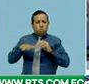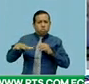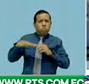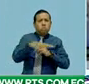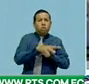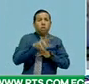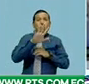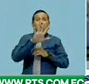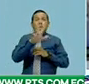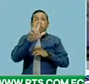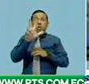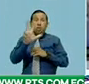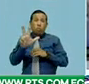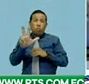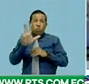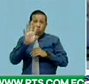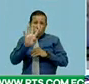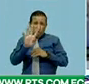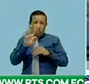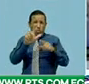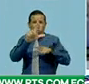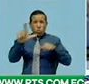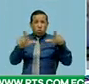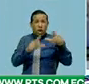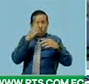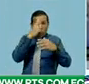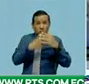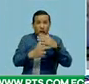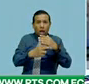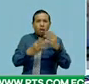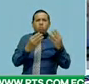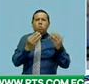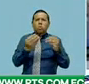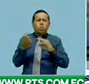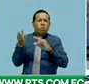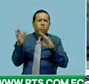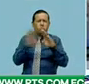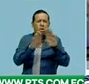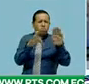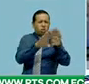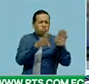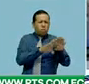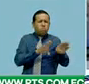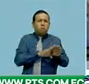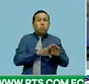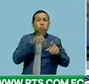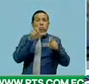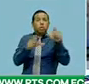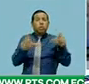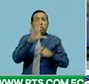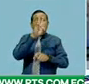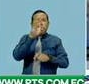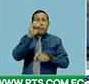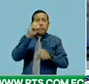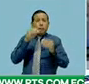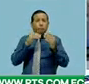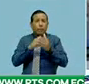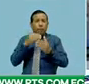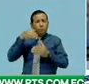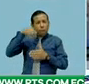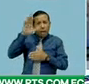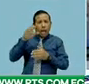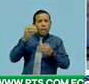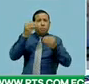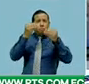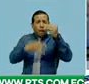534 establecimientos de alojamiento han cerrado y más de 70.000 personas perdieron sus empleos. Con este panorama solicitan al